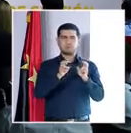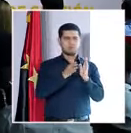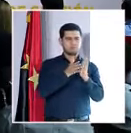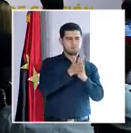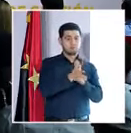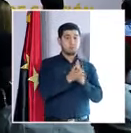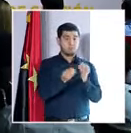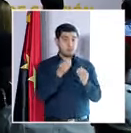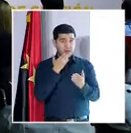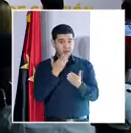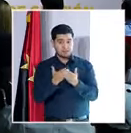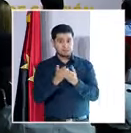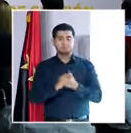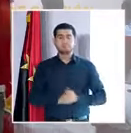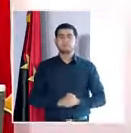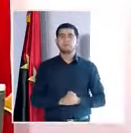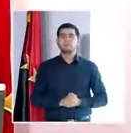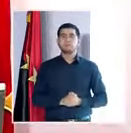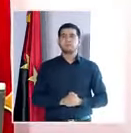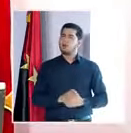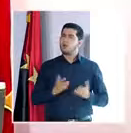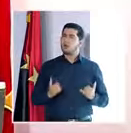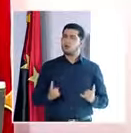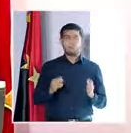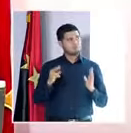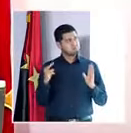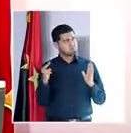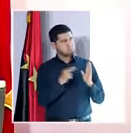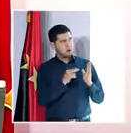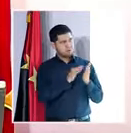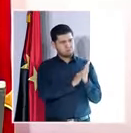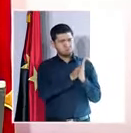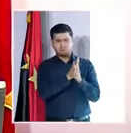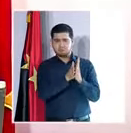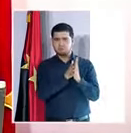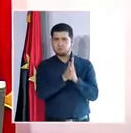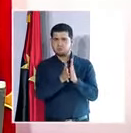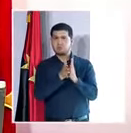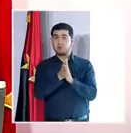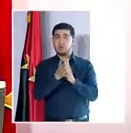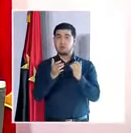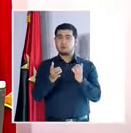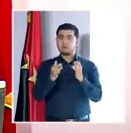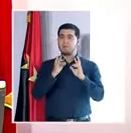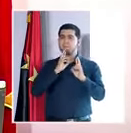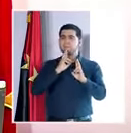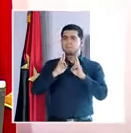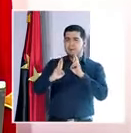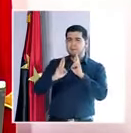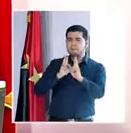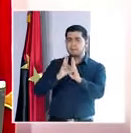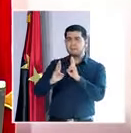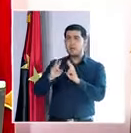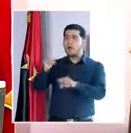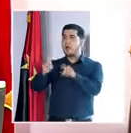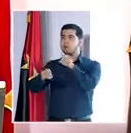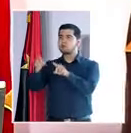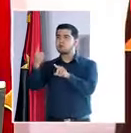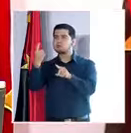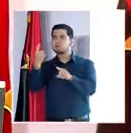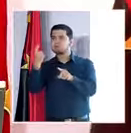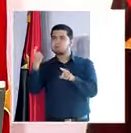cuentas. Luego de observar con detenimiento la presentación de este informe, a continuación se dará respuesta a algunas de las preguntas según